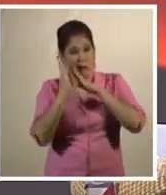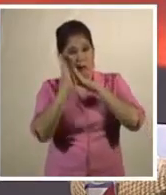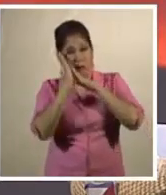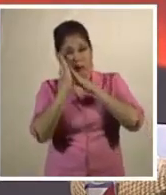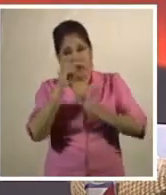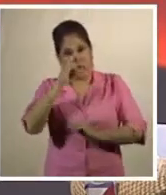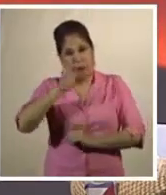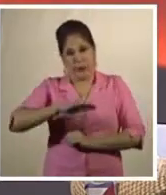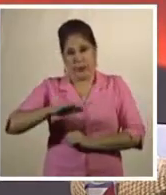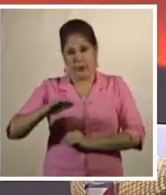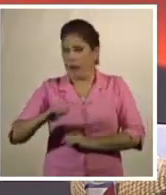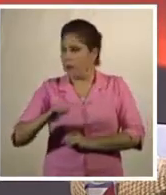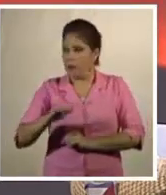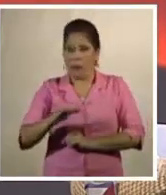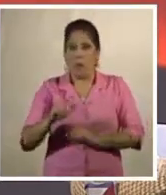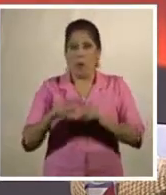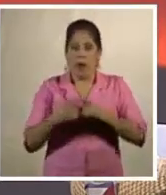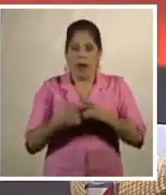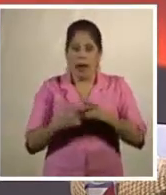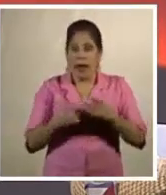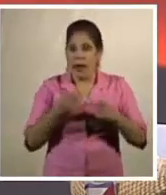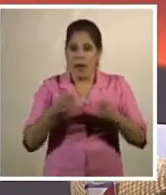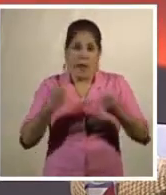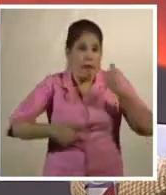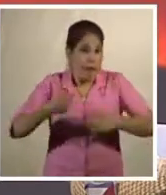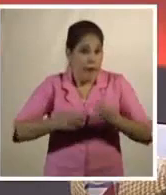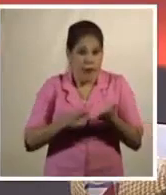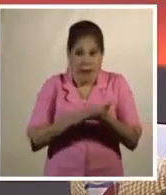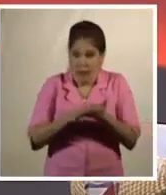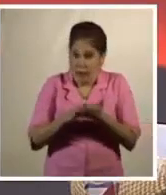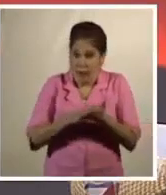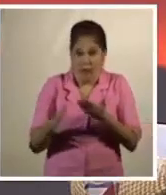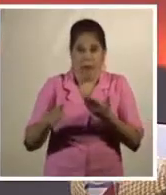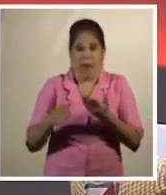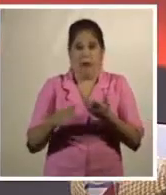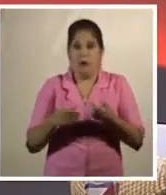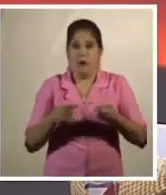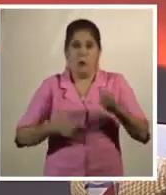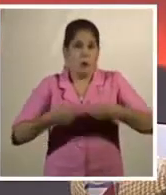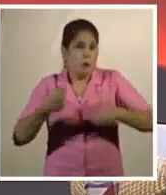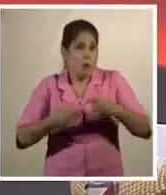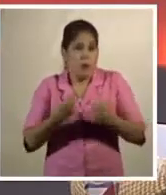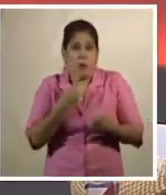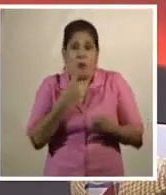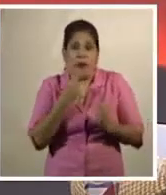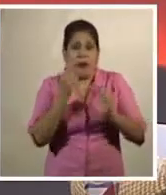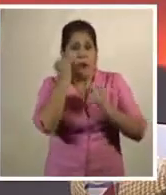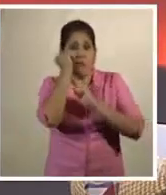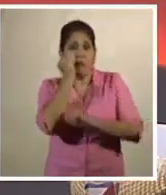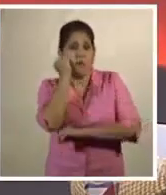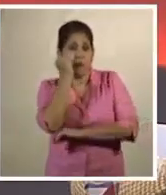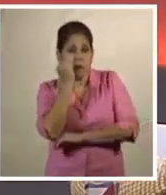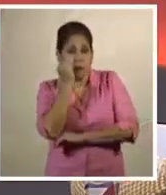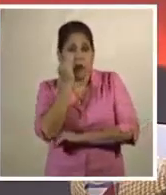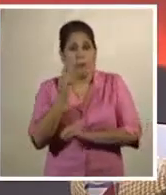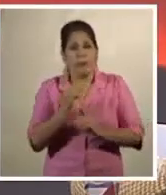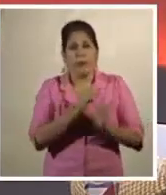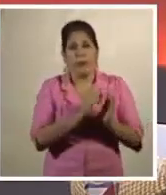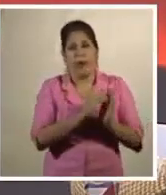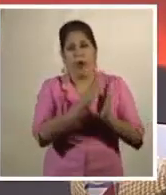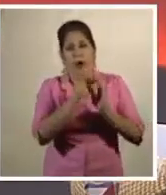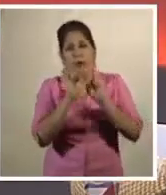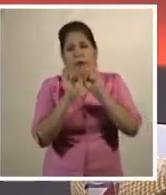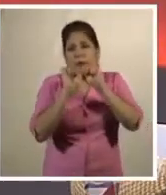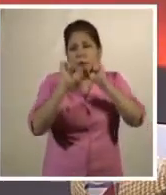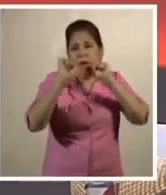sólo el desplazamiento de los horarios porque falta gasto de energía y ya no tienen cartografía no tienen sus rutinas habituales y entonces empiezan además a dormir un